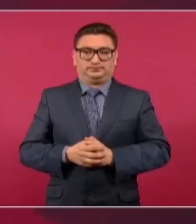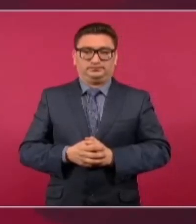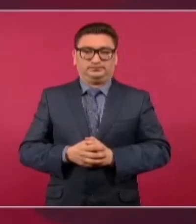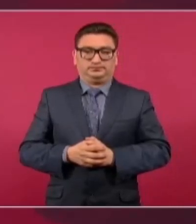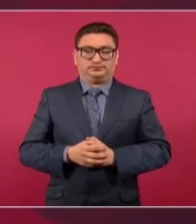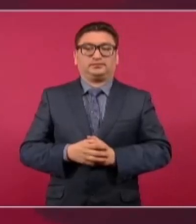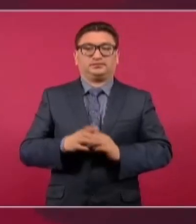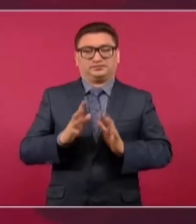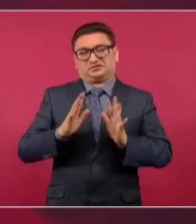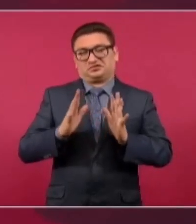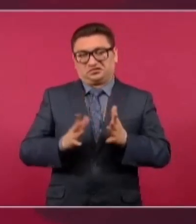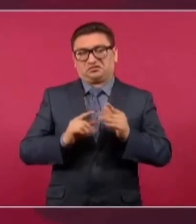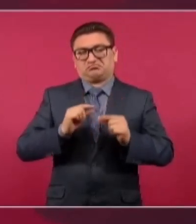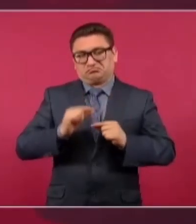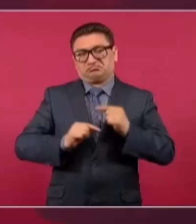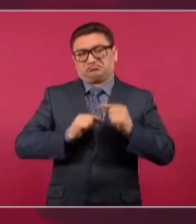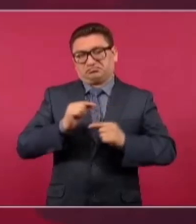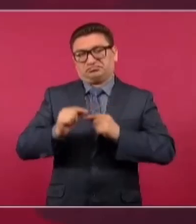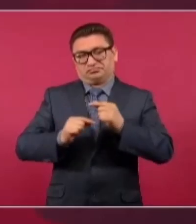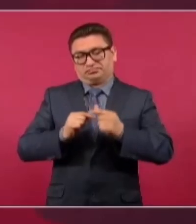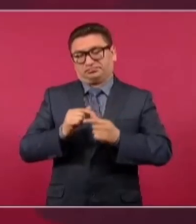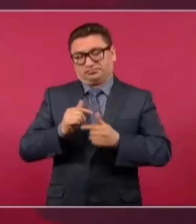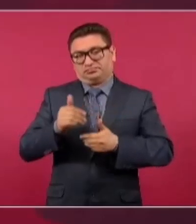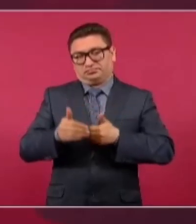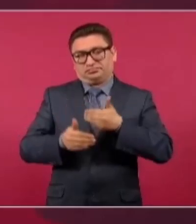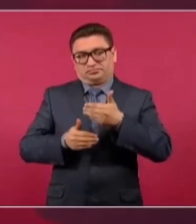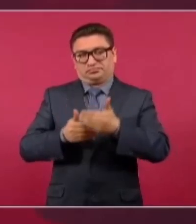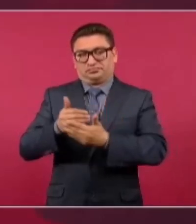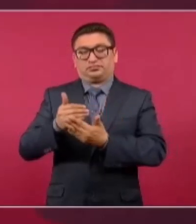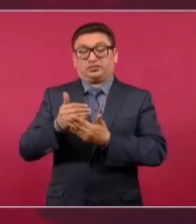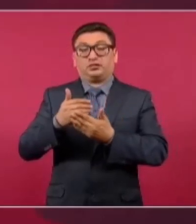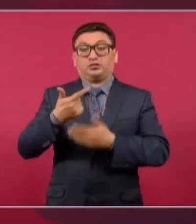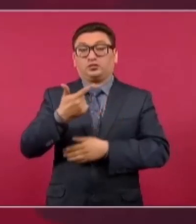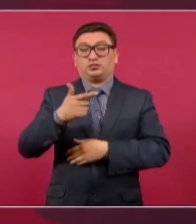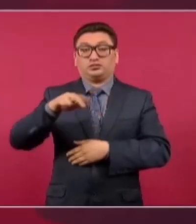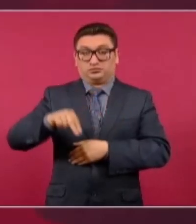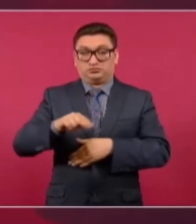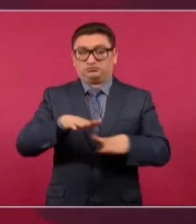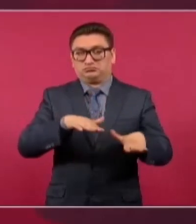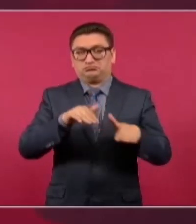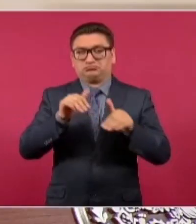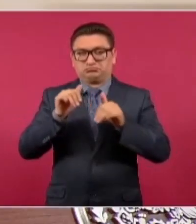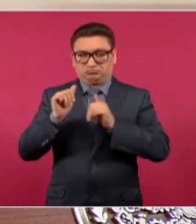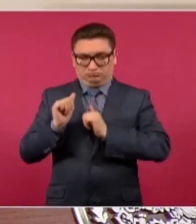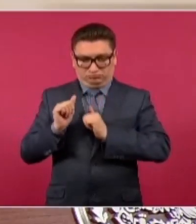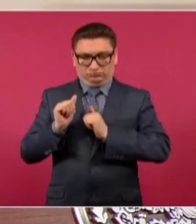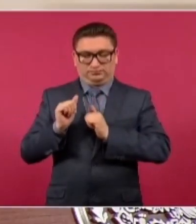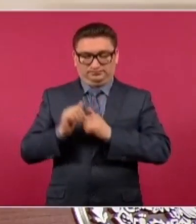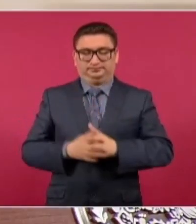ya poco a poco, en efecto, se están retirando, no